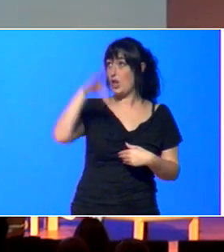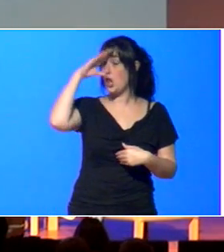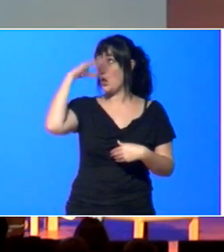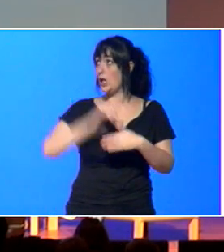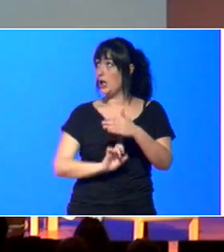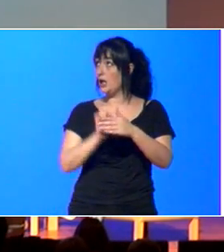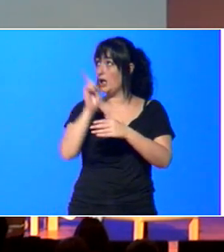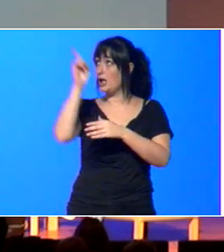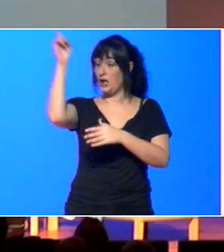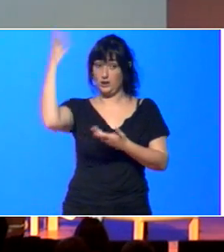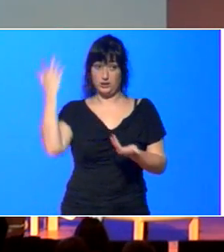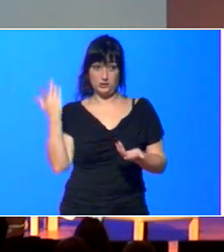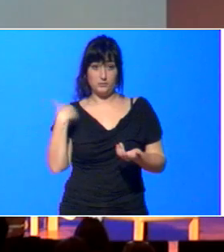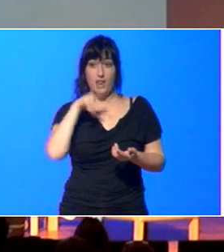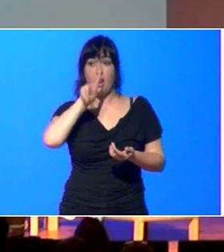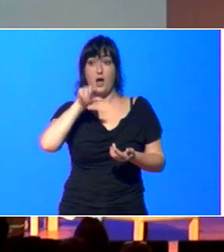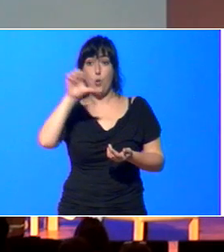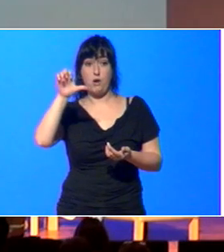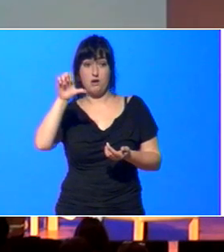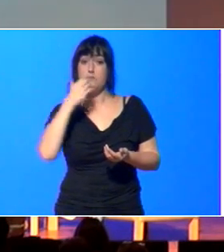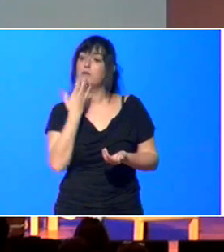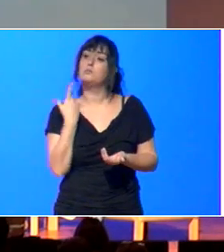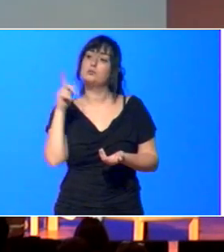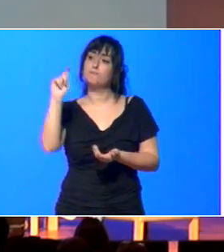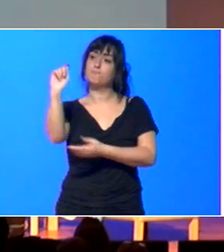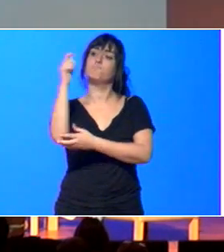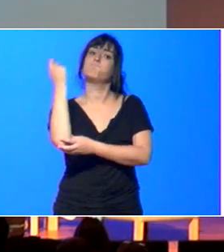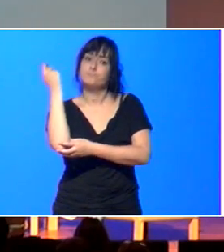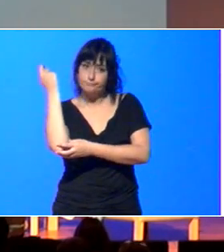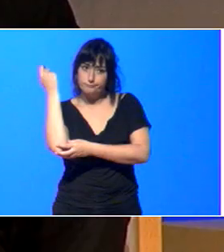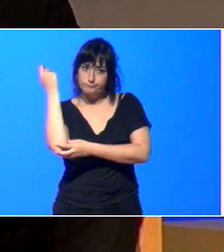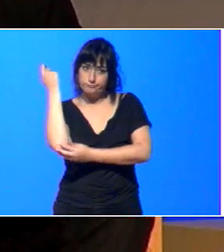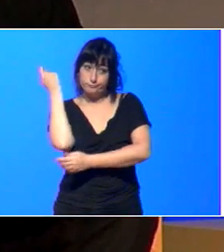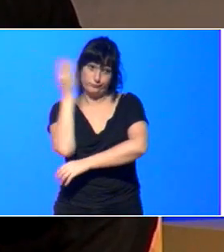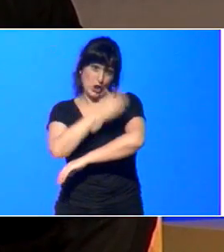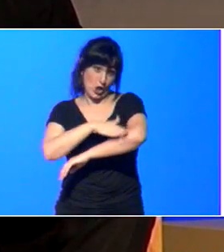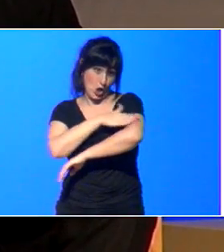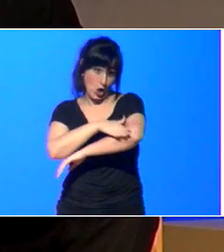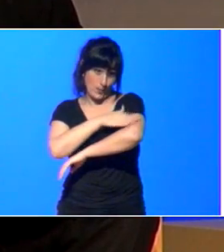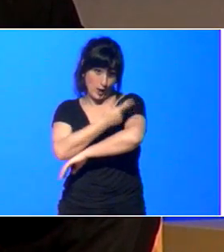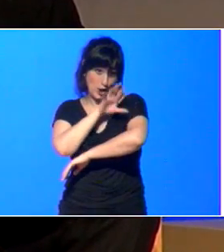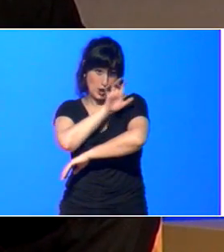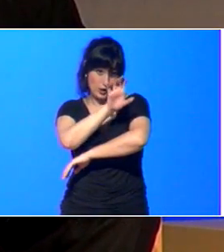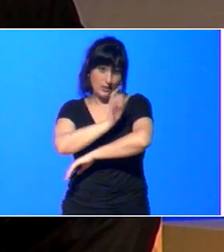la Unión Europea. Seguramente es algo más difícil que conseguir un gobierno en el Estado, pero de